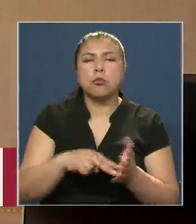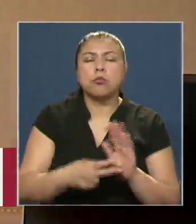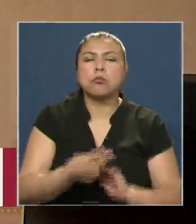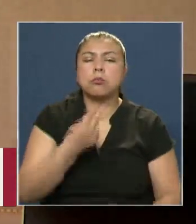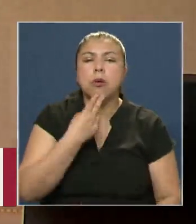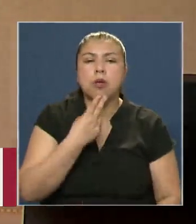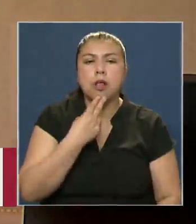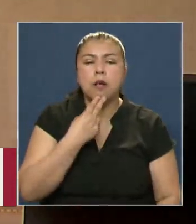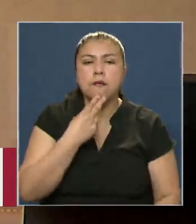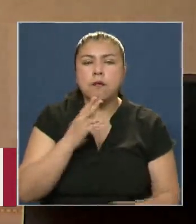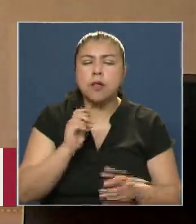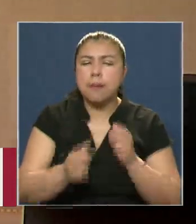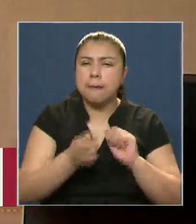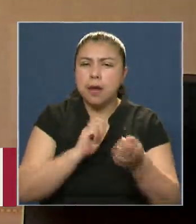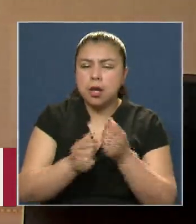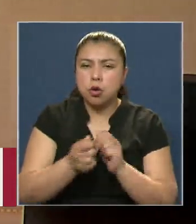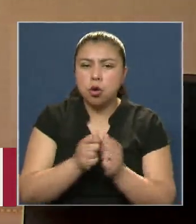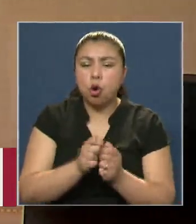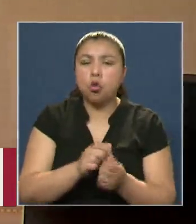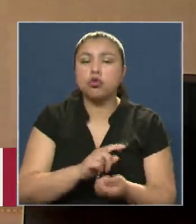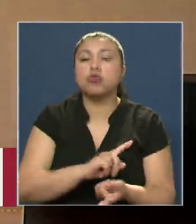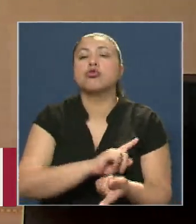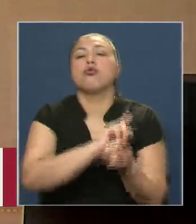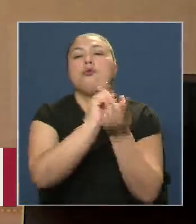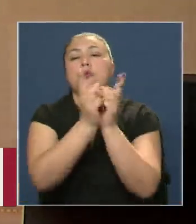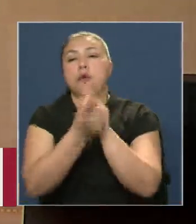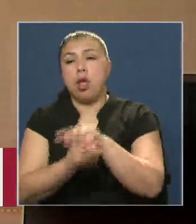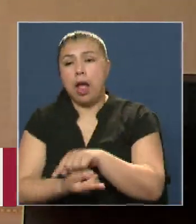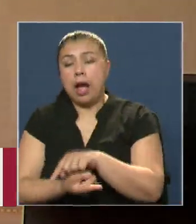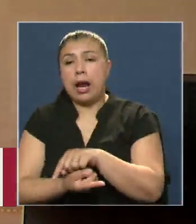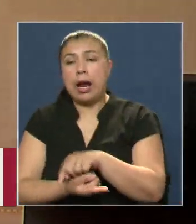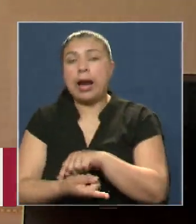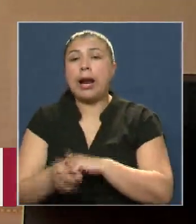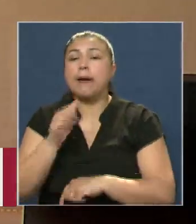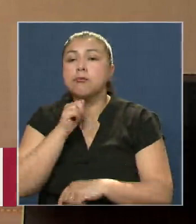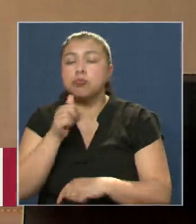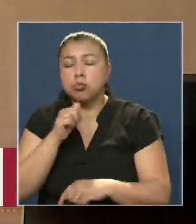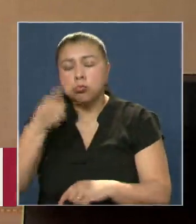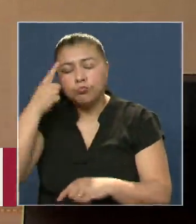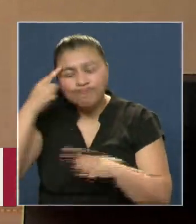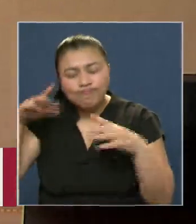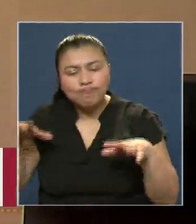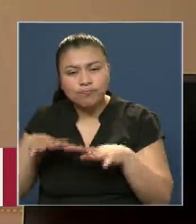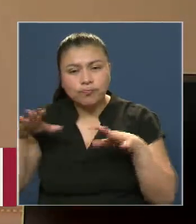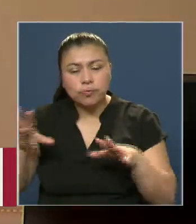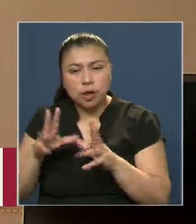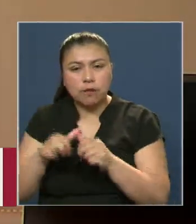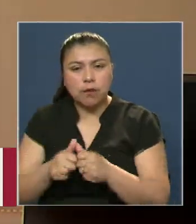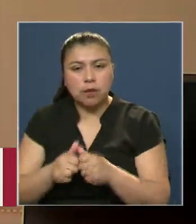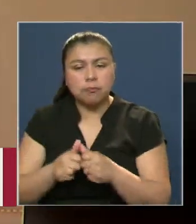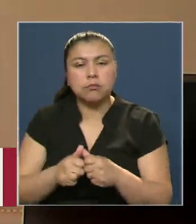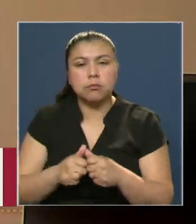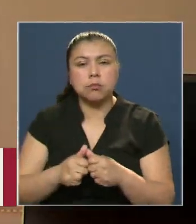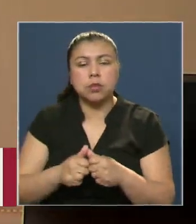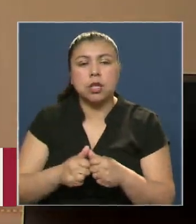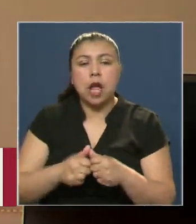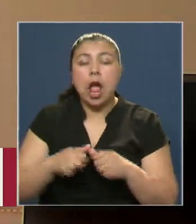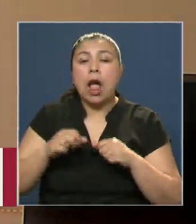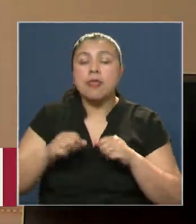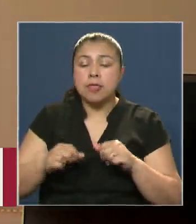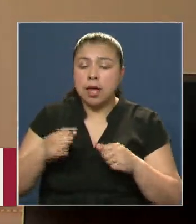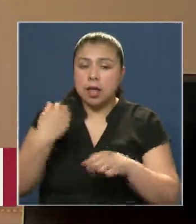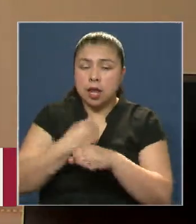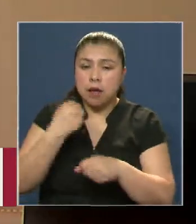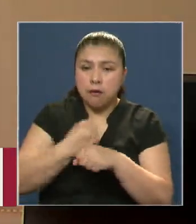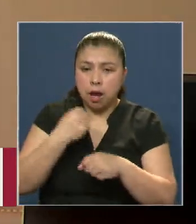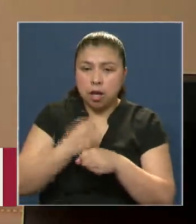riesgo precisamente el volver a una situación de la que salieron precisamente por el esfuerzo de sus familias, de poder sacarlos adelante. Muchas